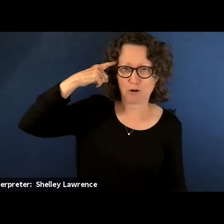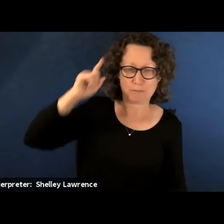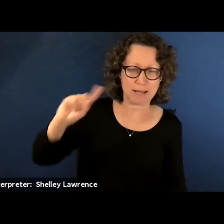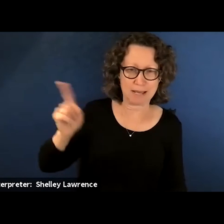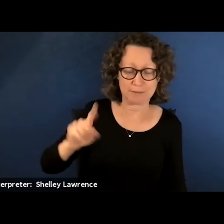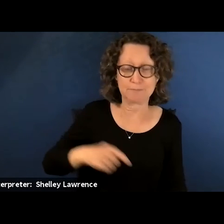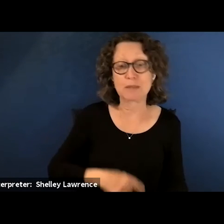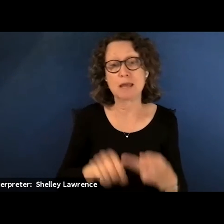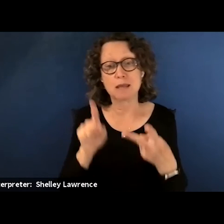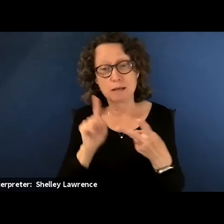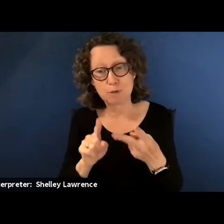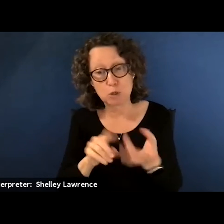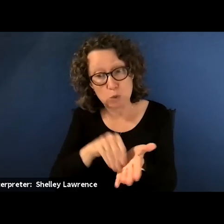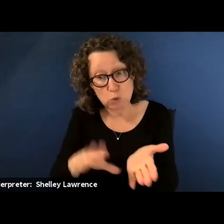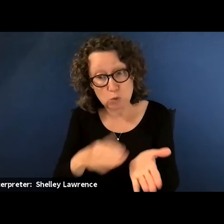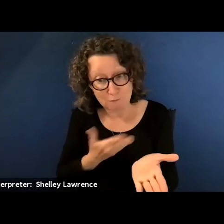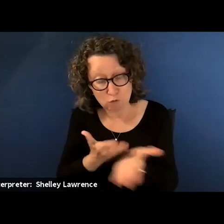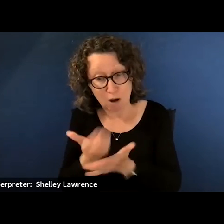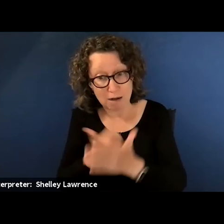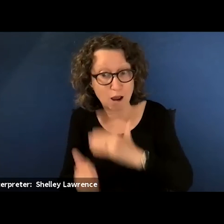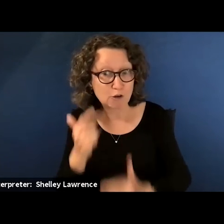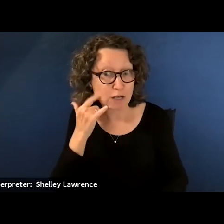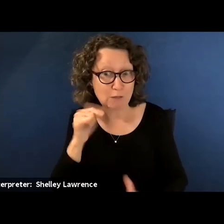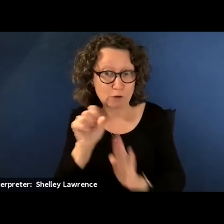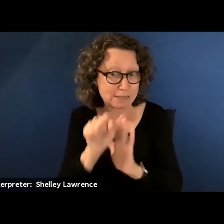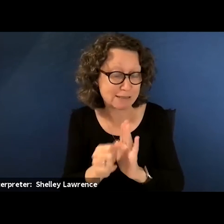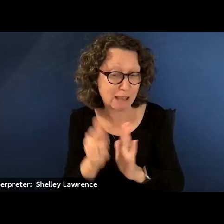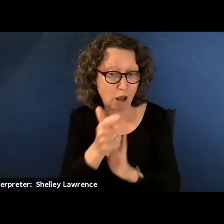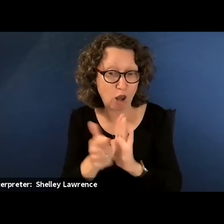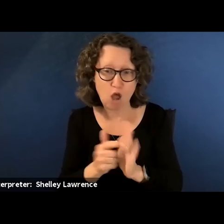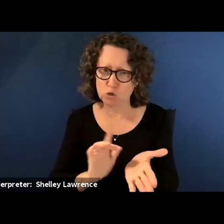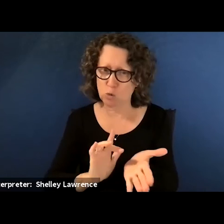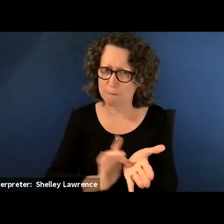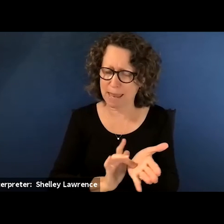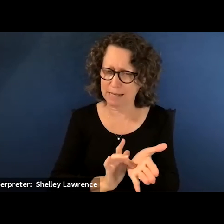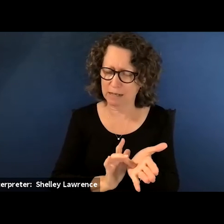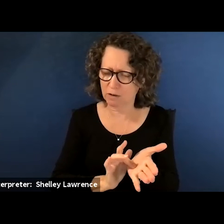no viene de los que gobiernan.